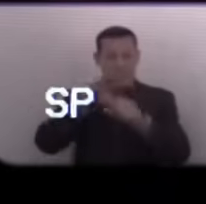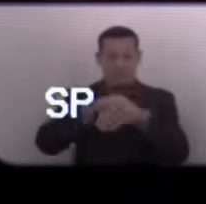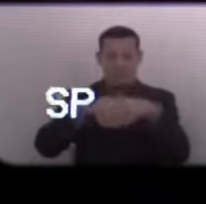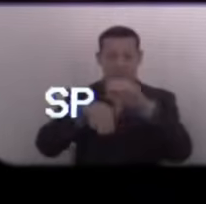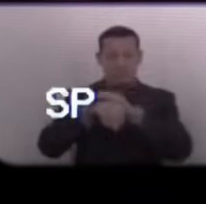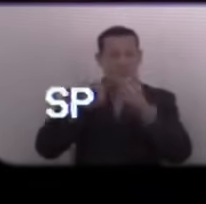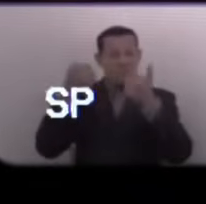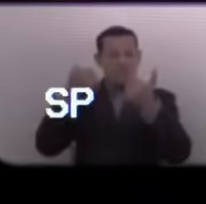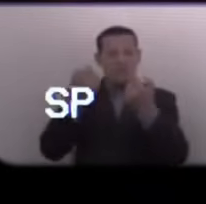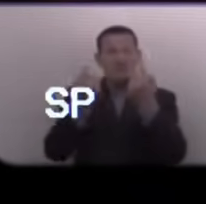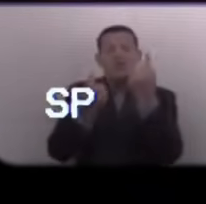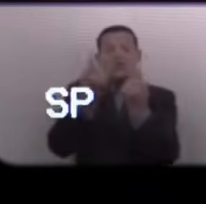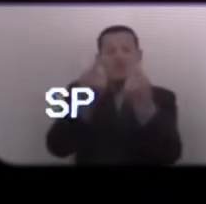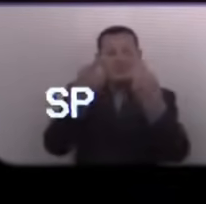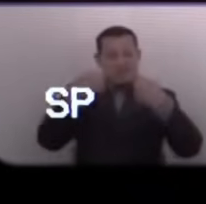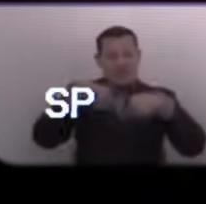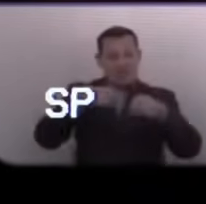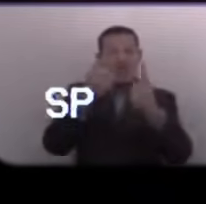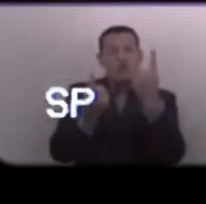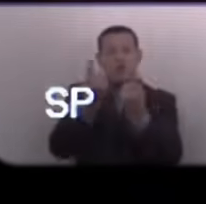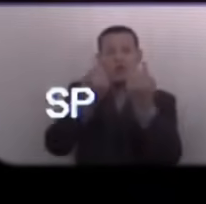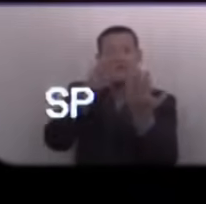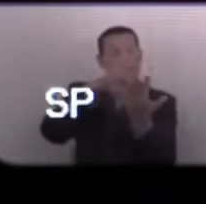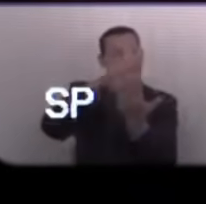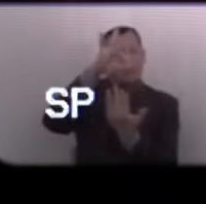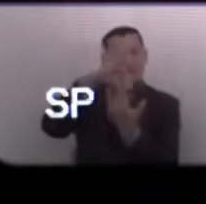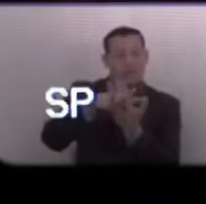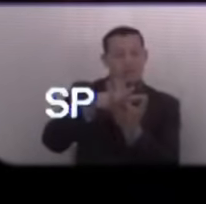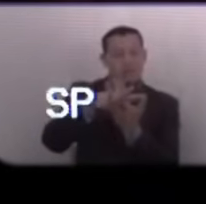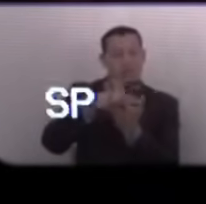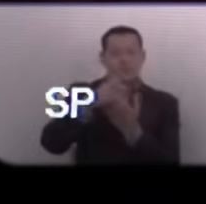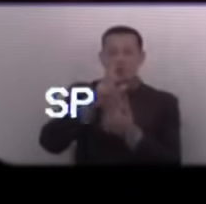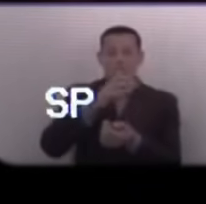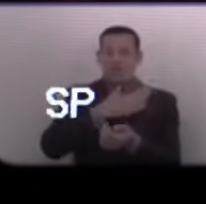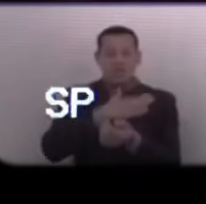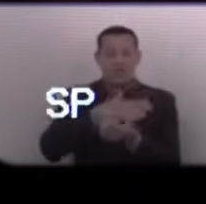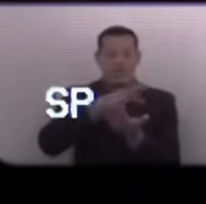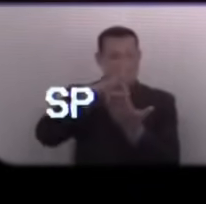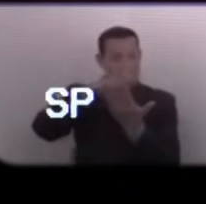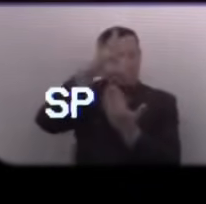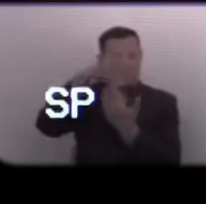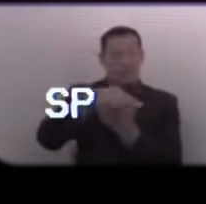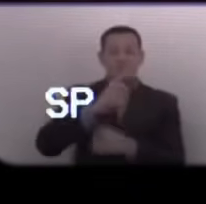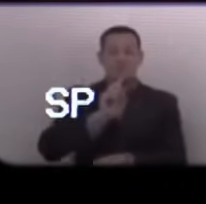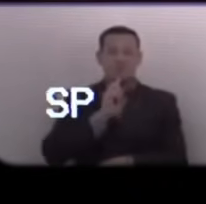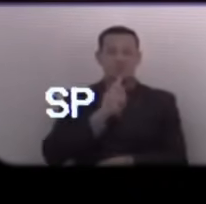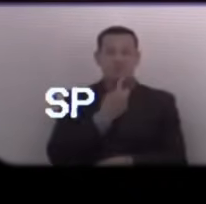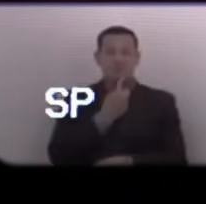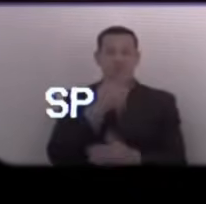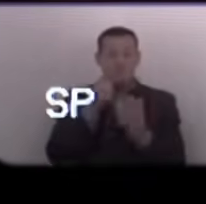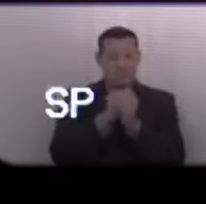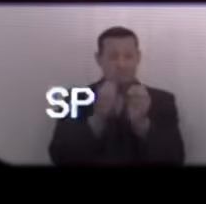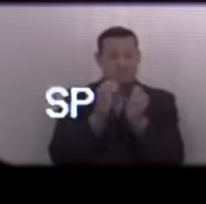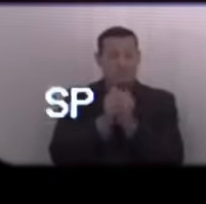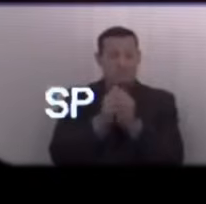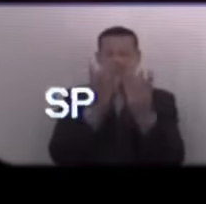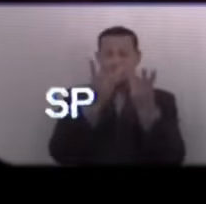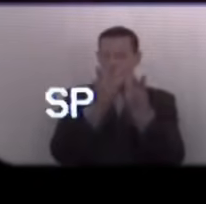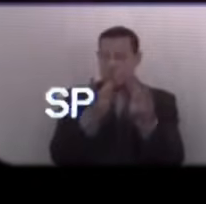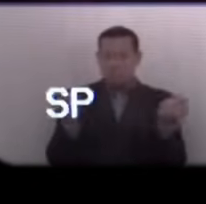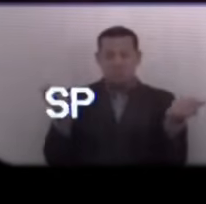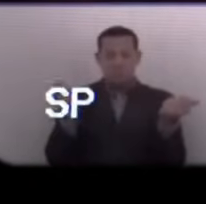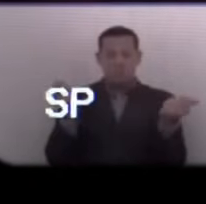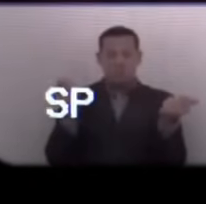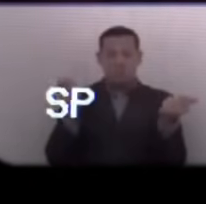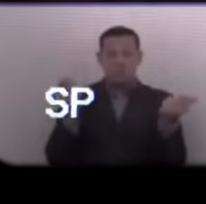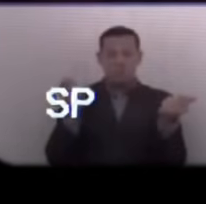capturas, ¿qué sigue? ¿Cuál es el plan? Si no hay un plan serio para que este problema se resuelva, no solo